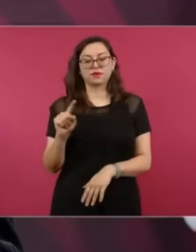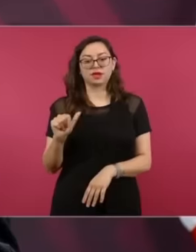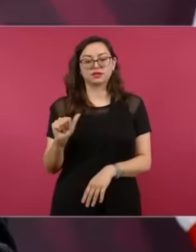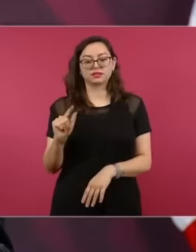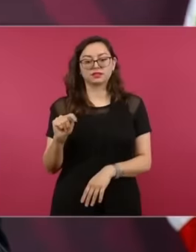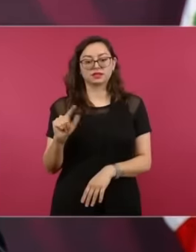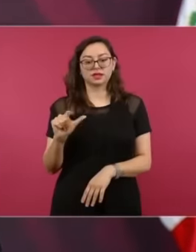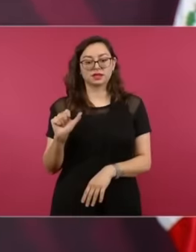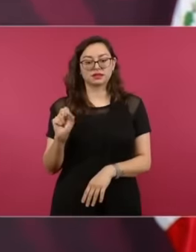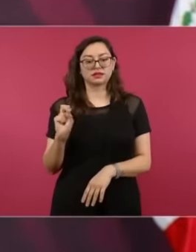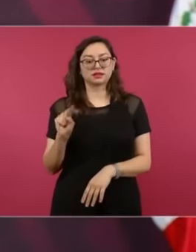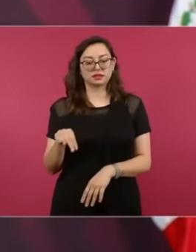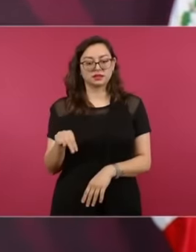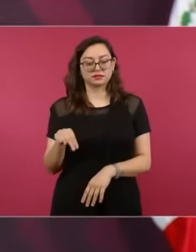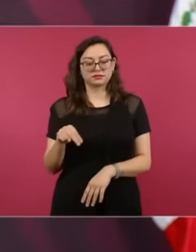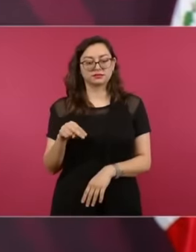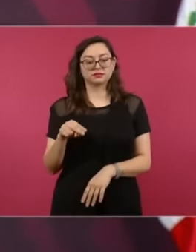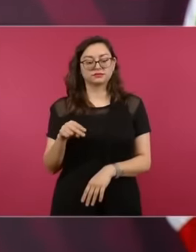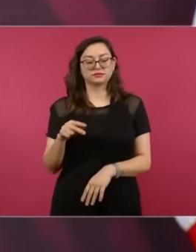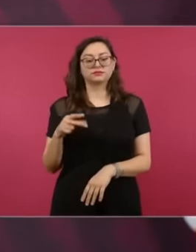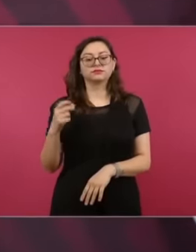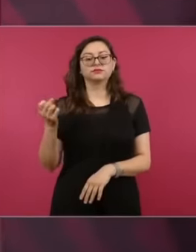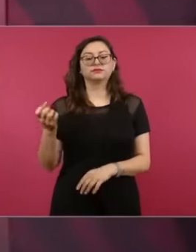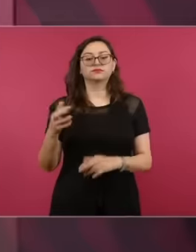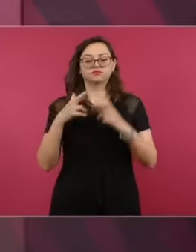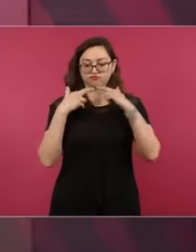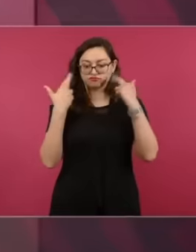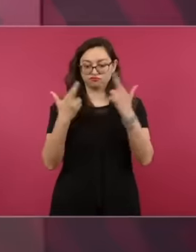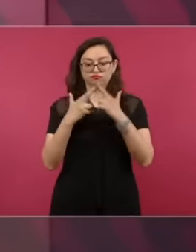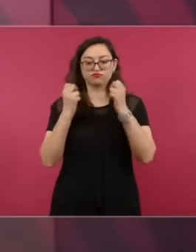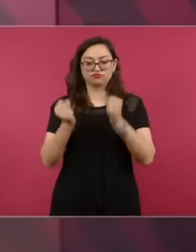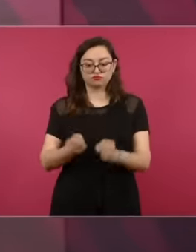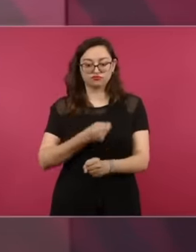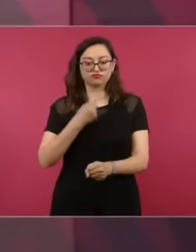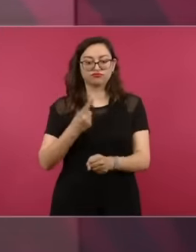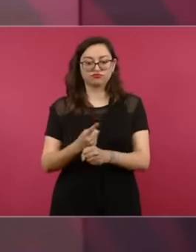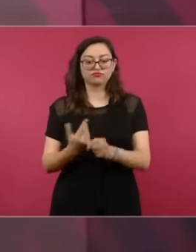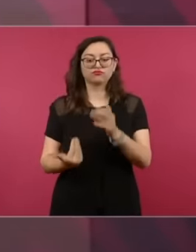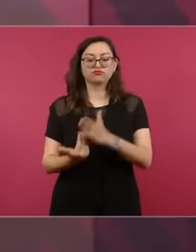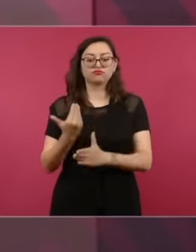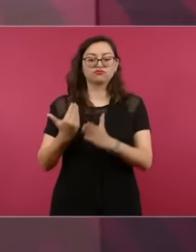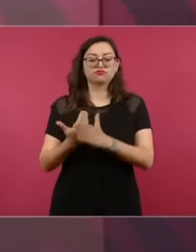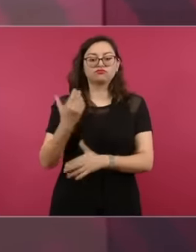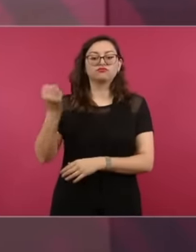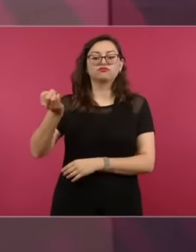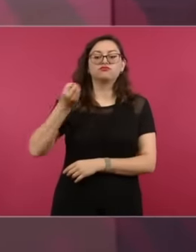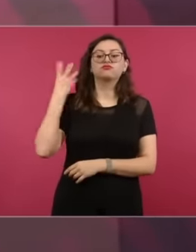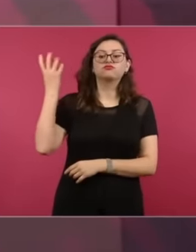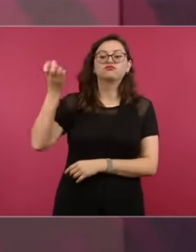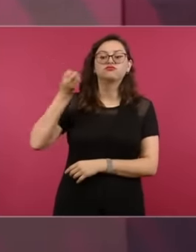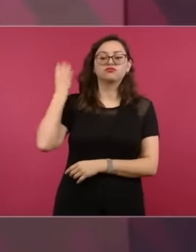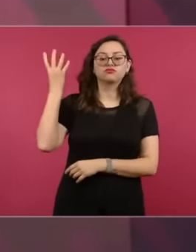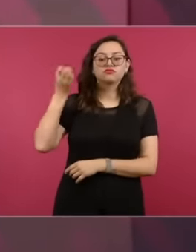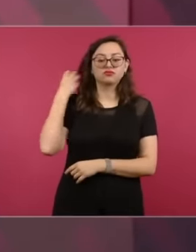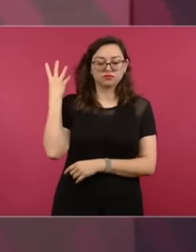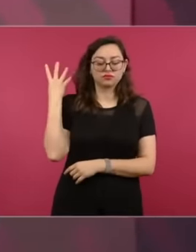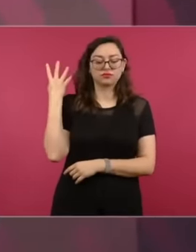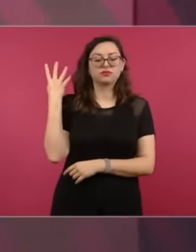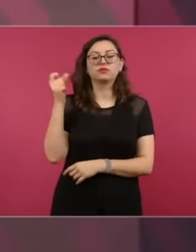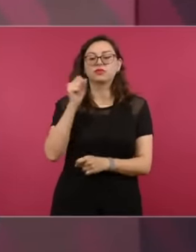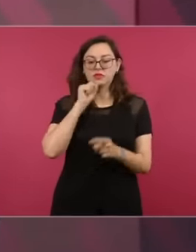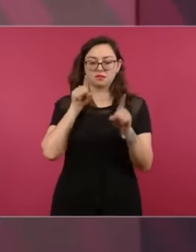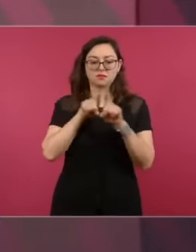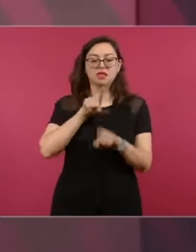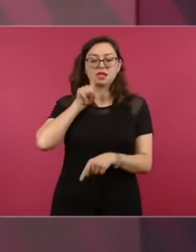Y la conferencia que la vamos a dedicar